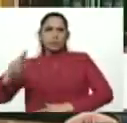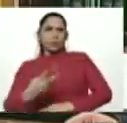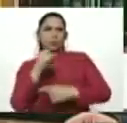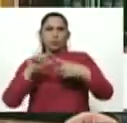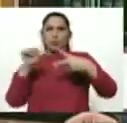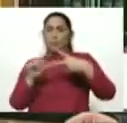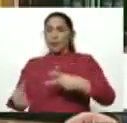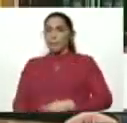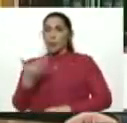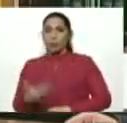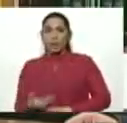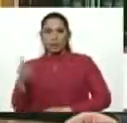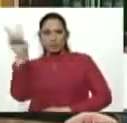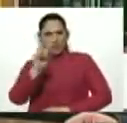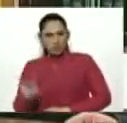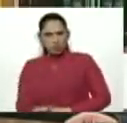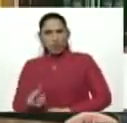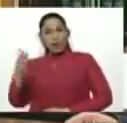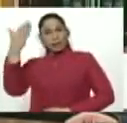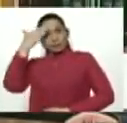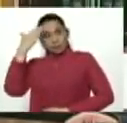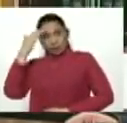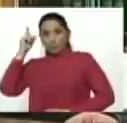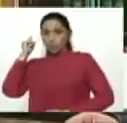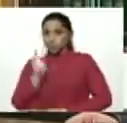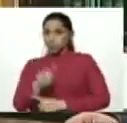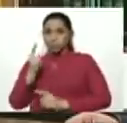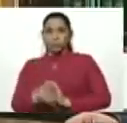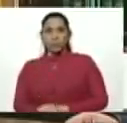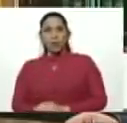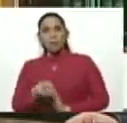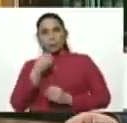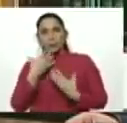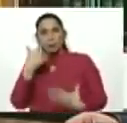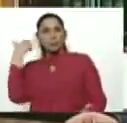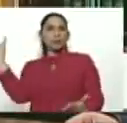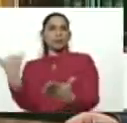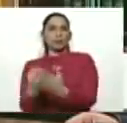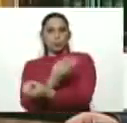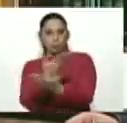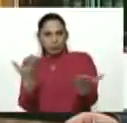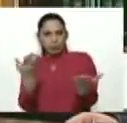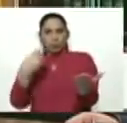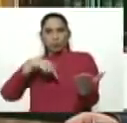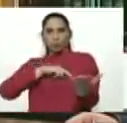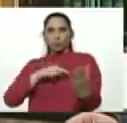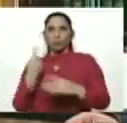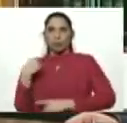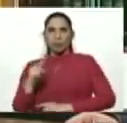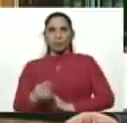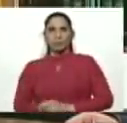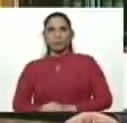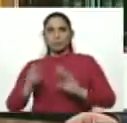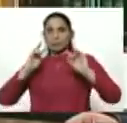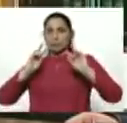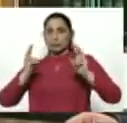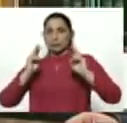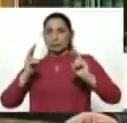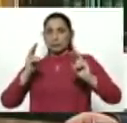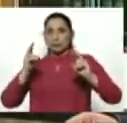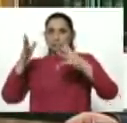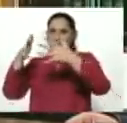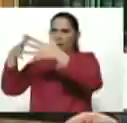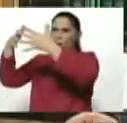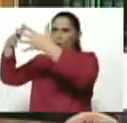es muy importante que Venezuela lo sepa. Bueno, fíjense ustedes, tenemos el tema de los Estados Unidos